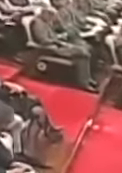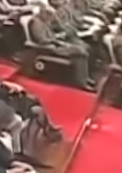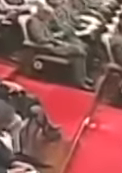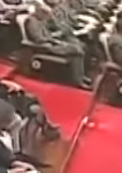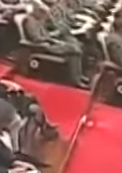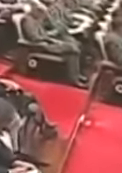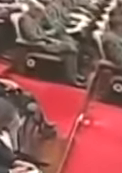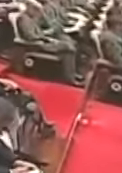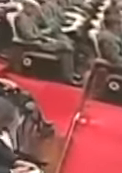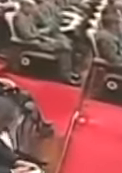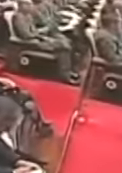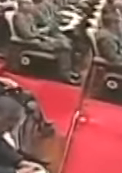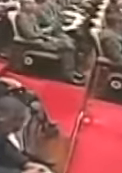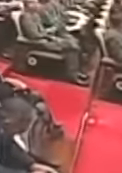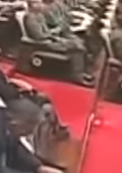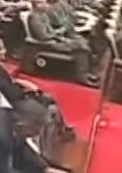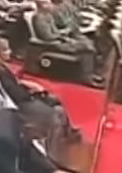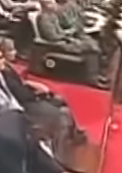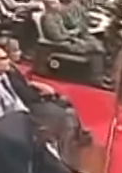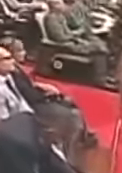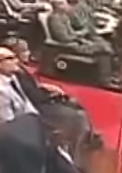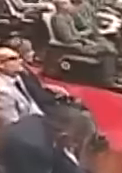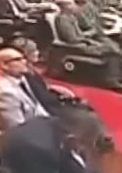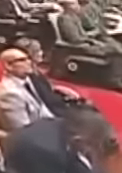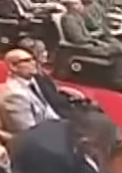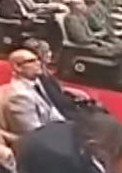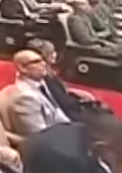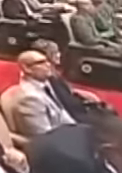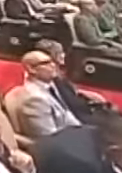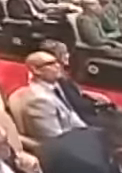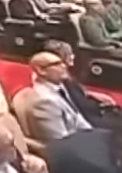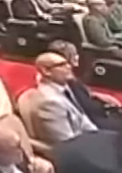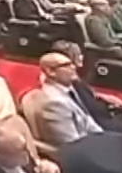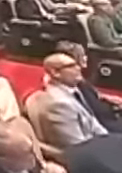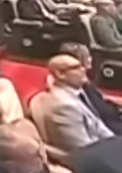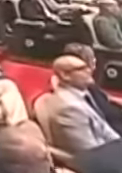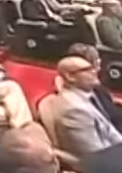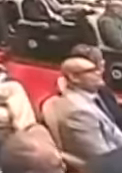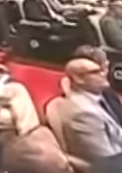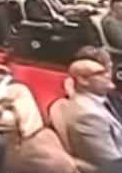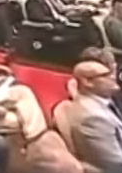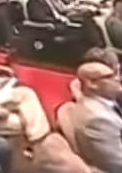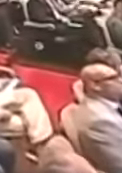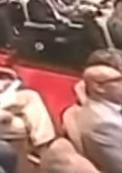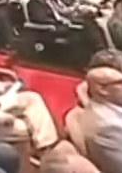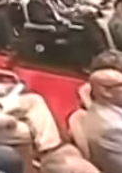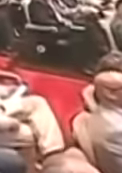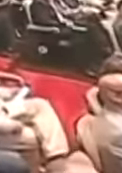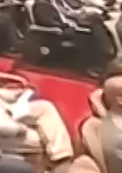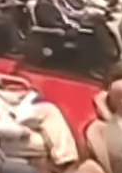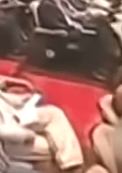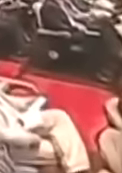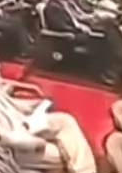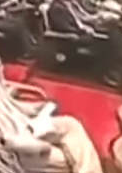evento. El periodo colonial, para hacer un comentario corto, es el periodo formativo del territorio,